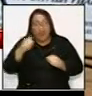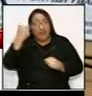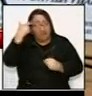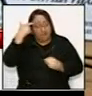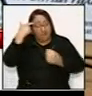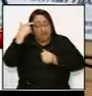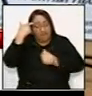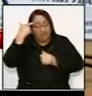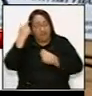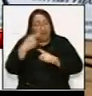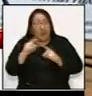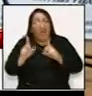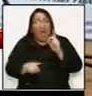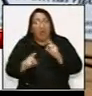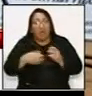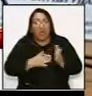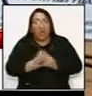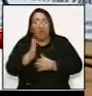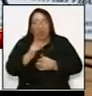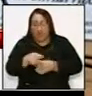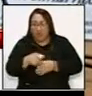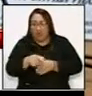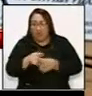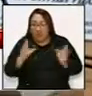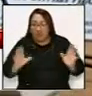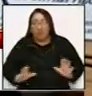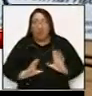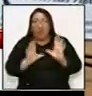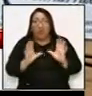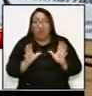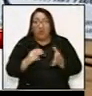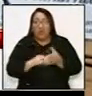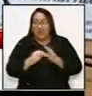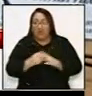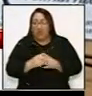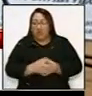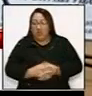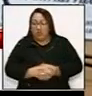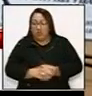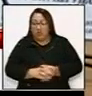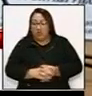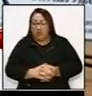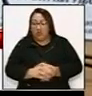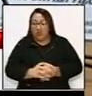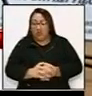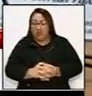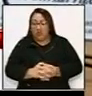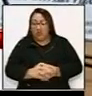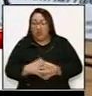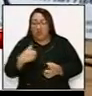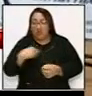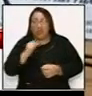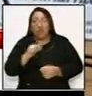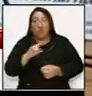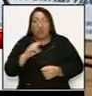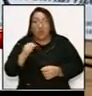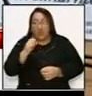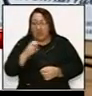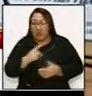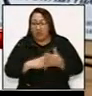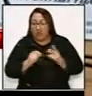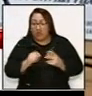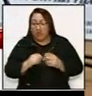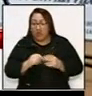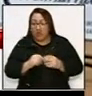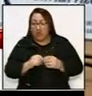personal, pero algo lo llevó al suicidio, algo lo empujó a suicidarse, algo lo llevaron ahí. La señora Susana Villarán en la mañana ha declarado de que está en una